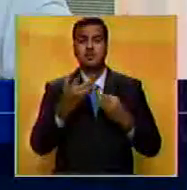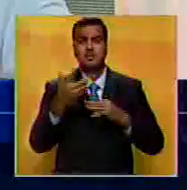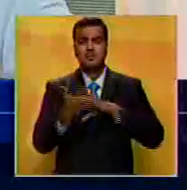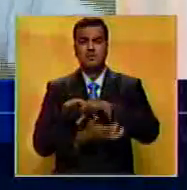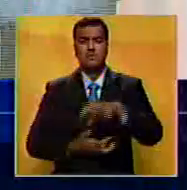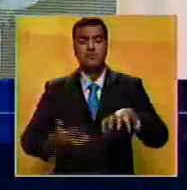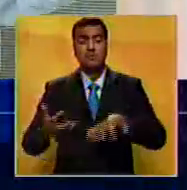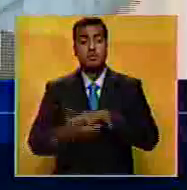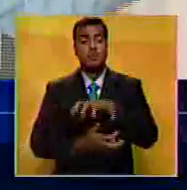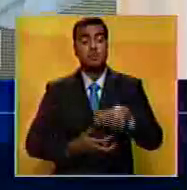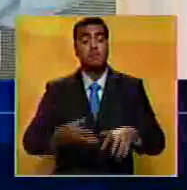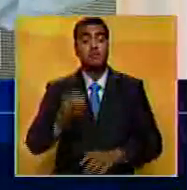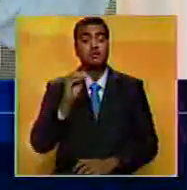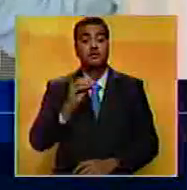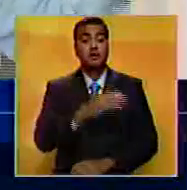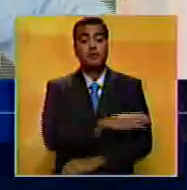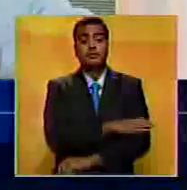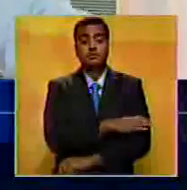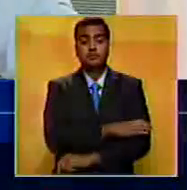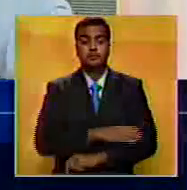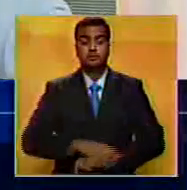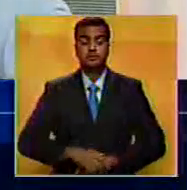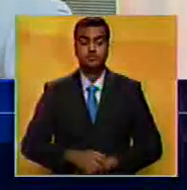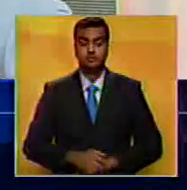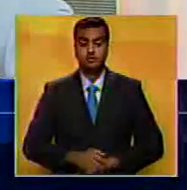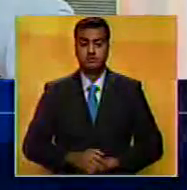escalada violenta convocada por la derecha,